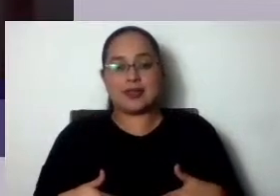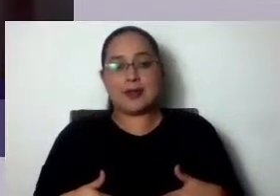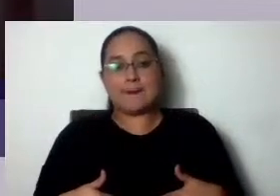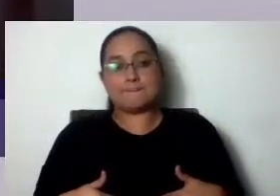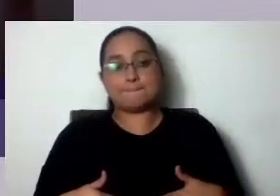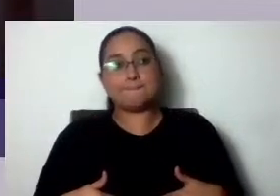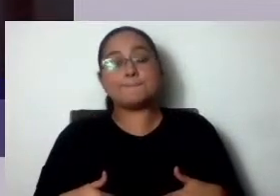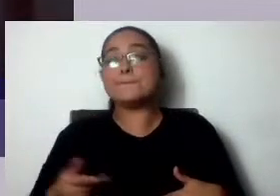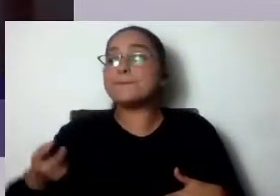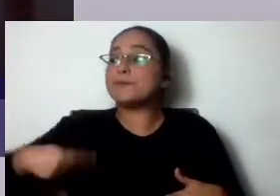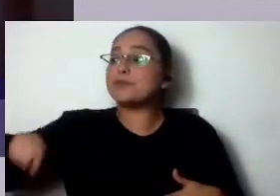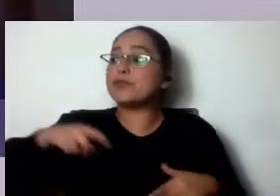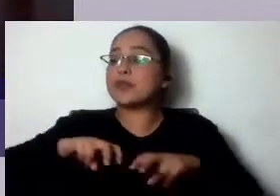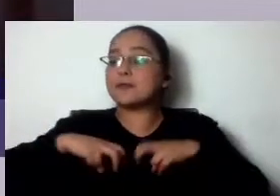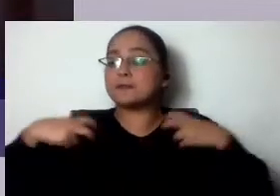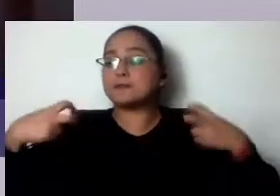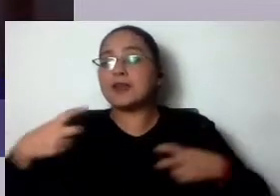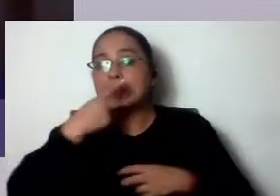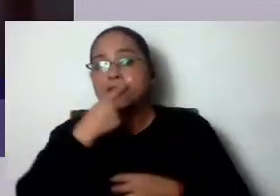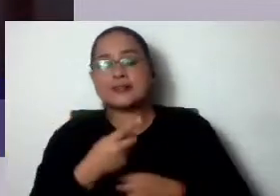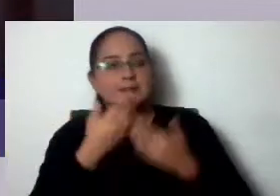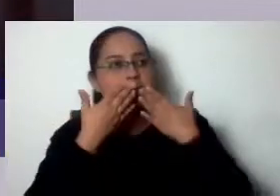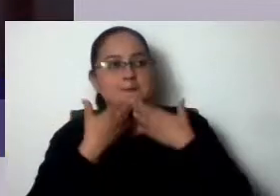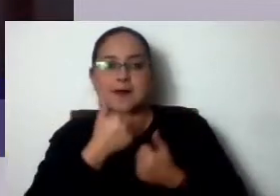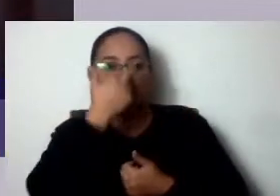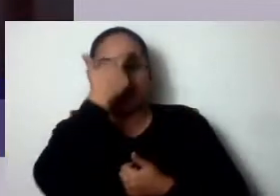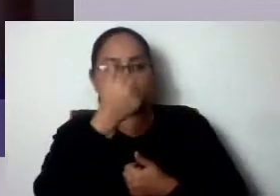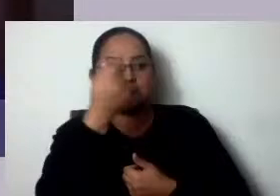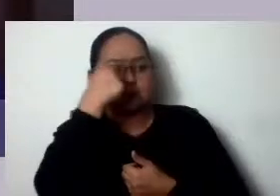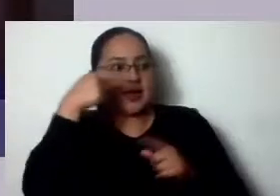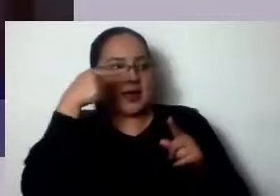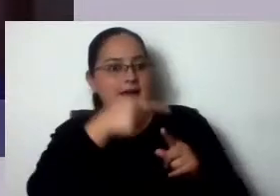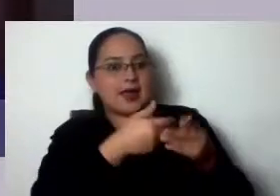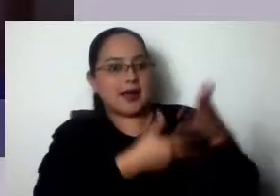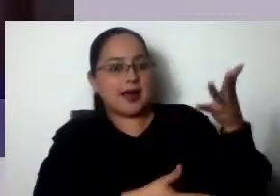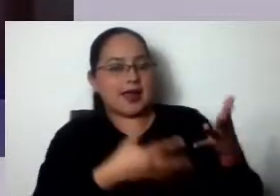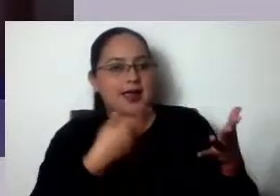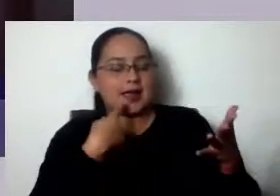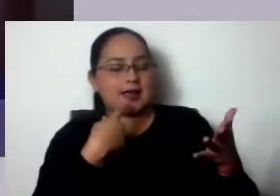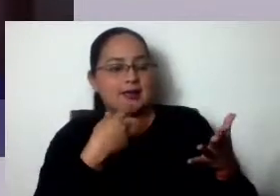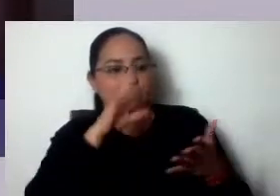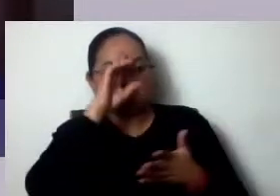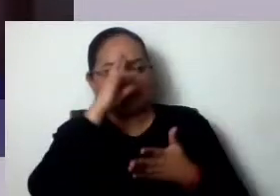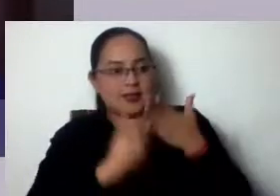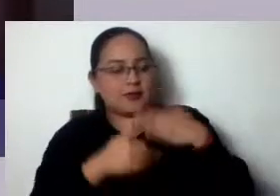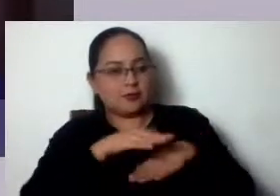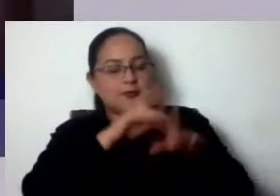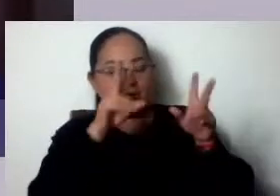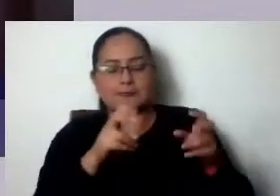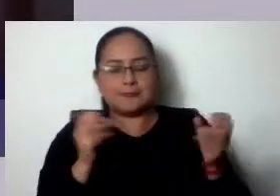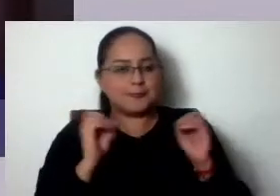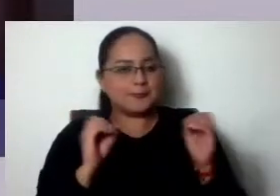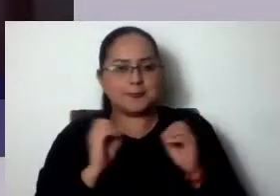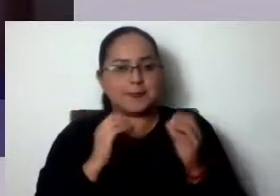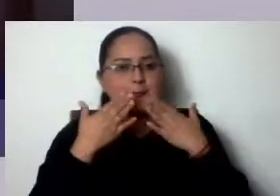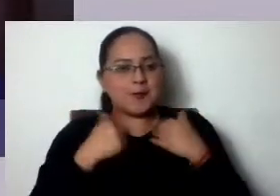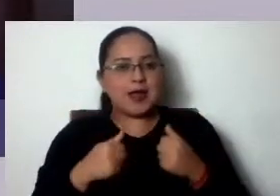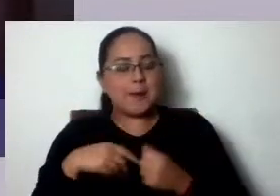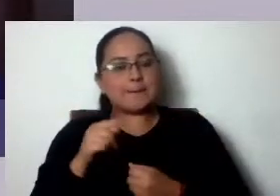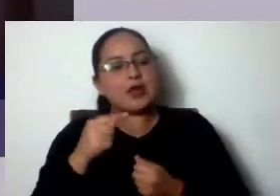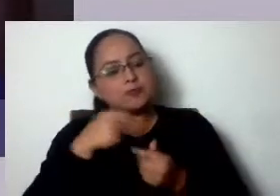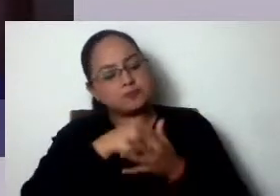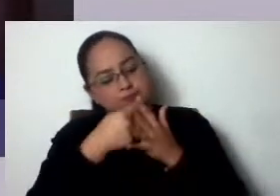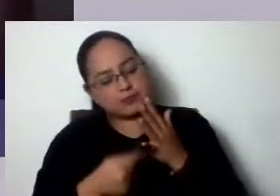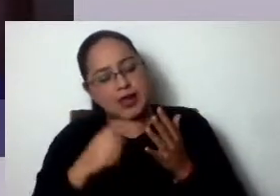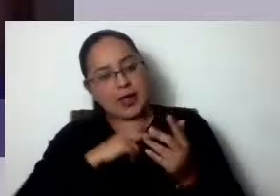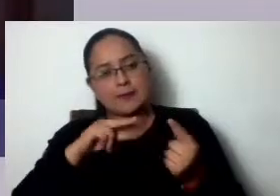unanimidad determinó que eran infundados los conceptos de invalidez aducidos en ese al respecto aunque bajo consideraciones